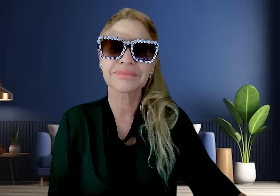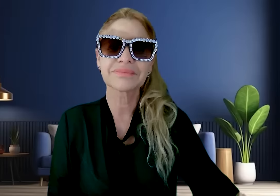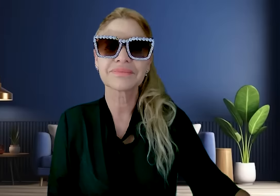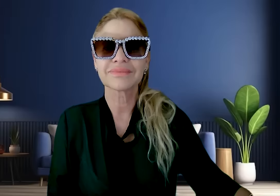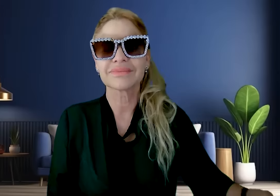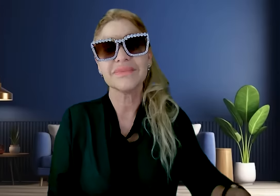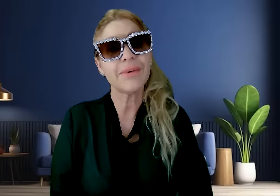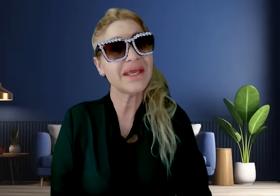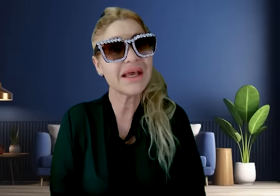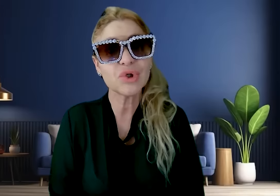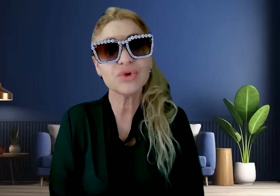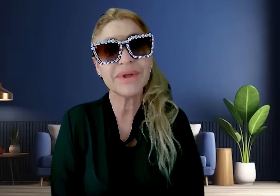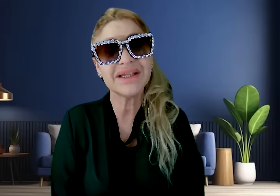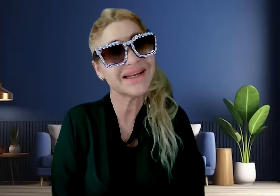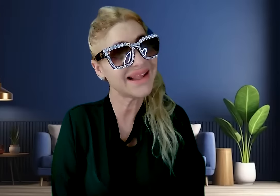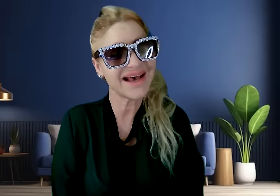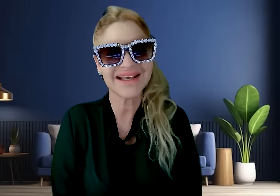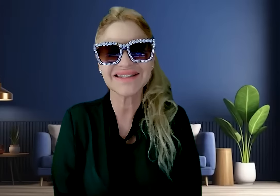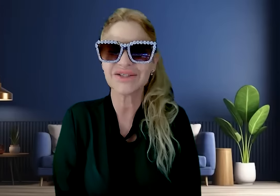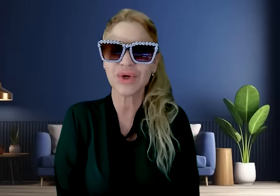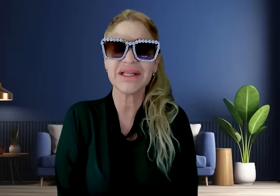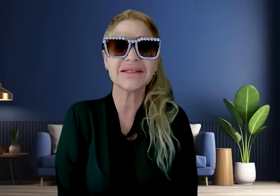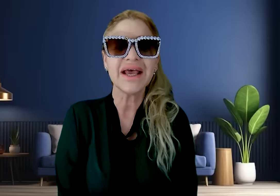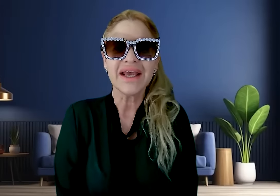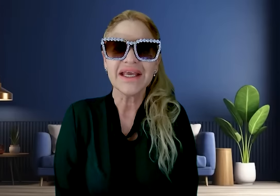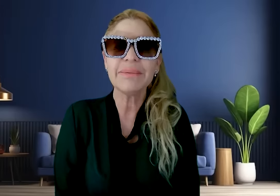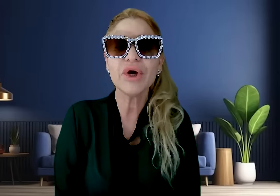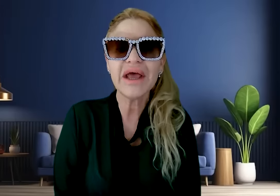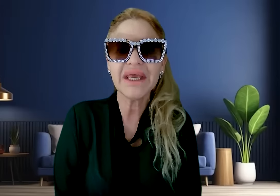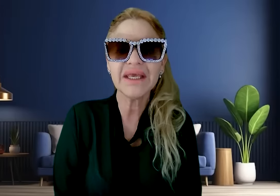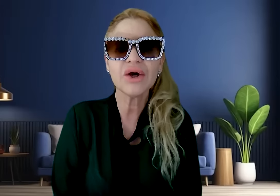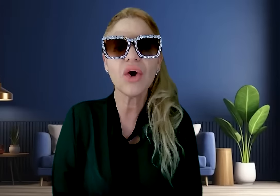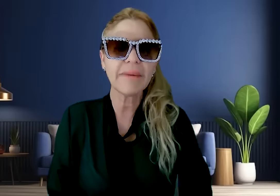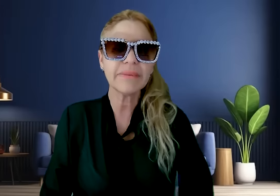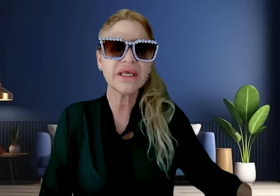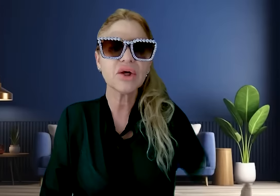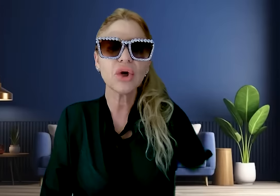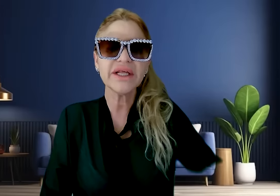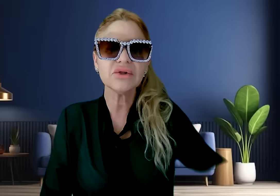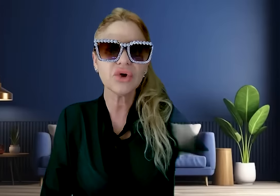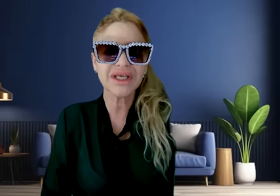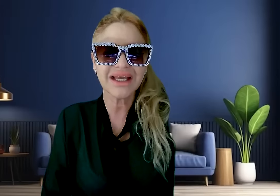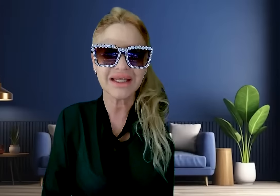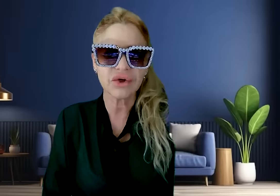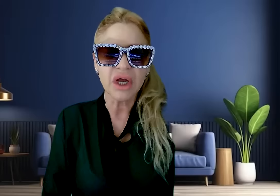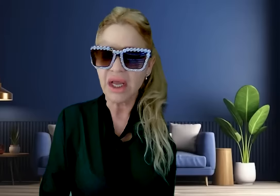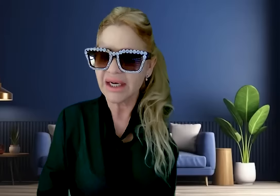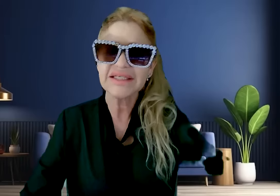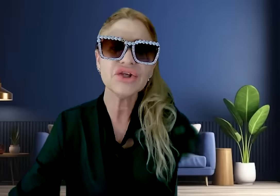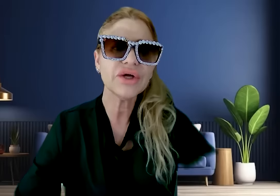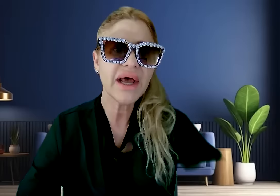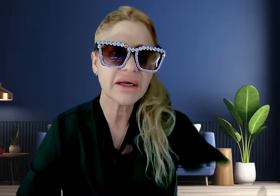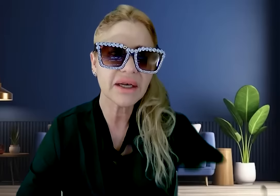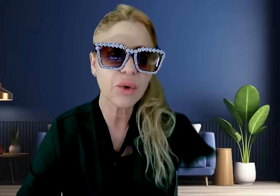control. Ya ven que absolutamente nada es casualidad. Y me voy a México, a mi México lindo y querido.